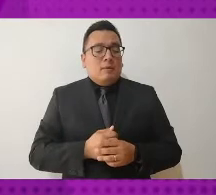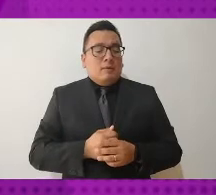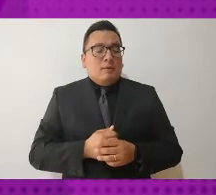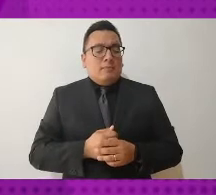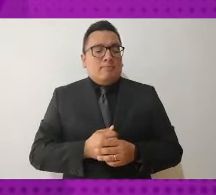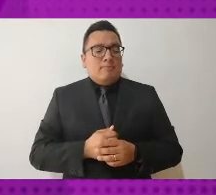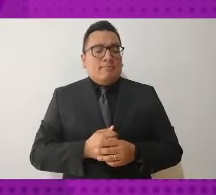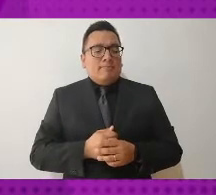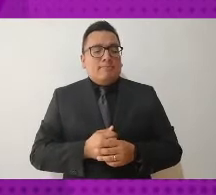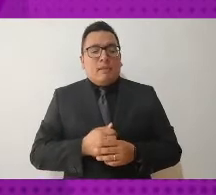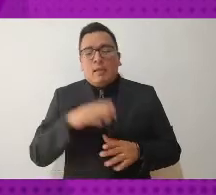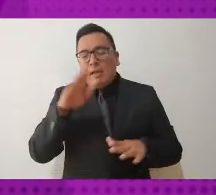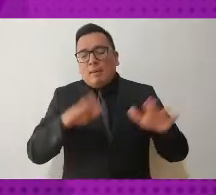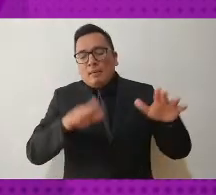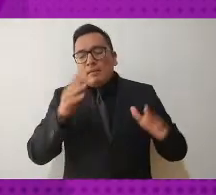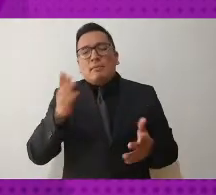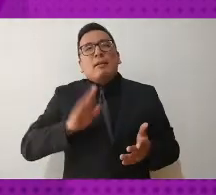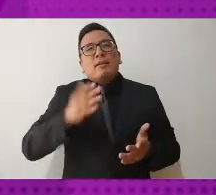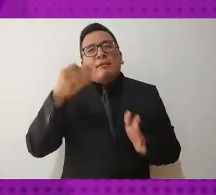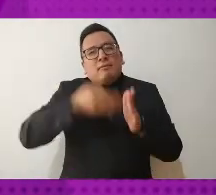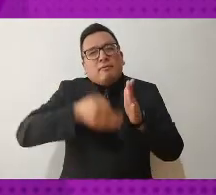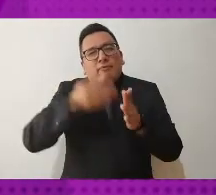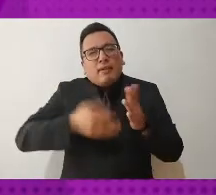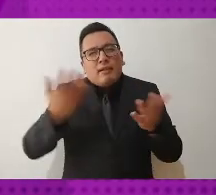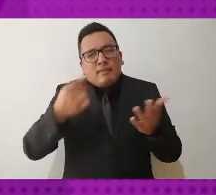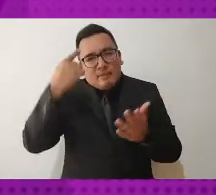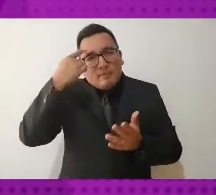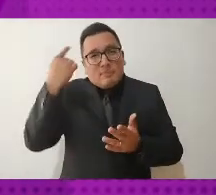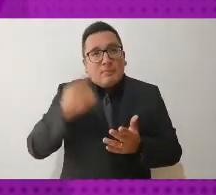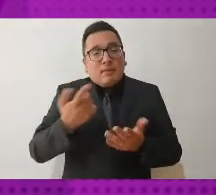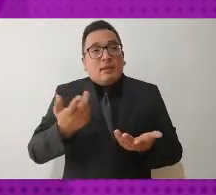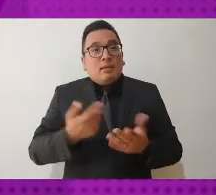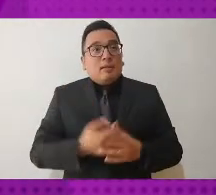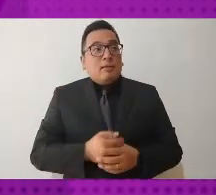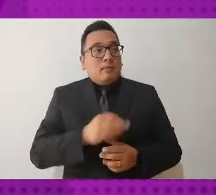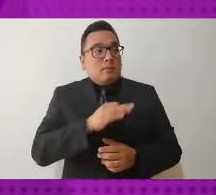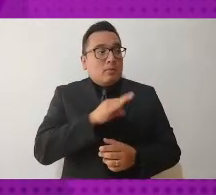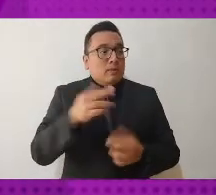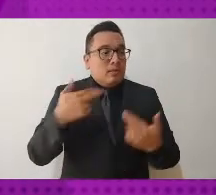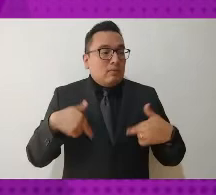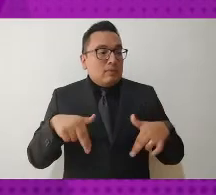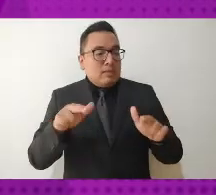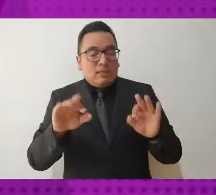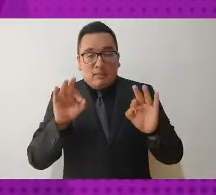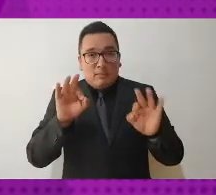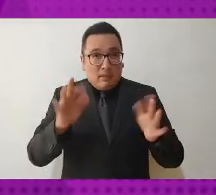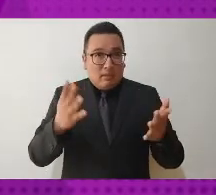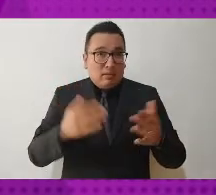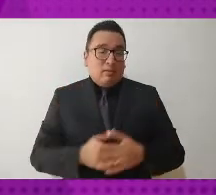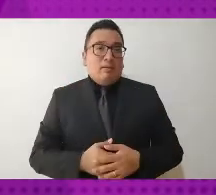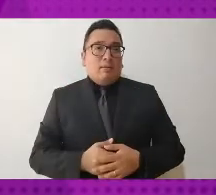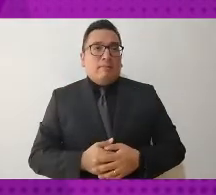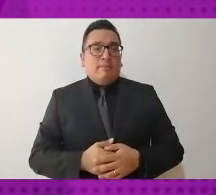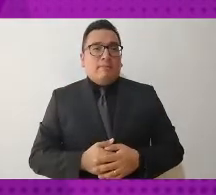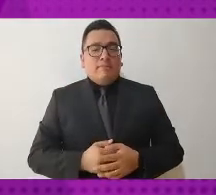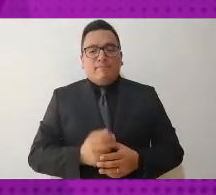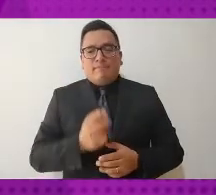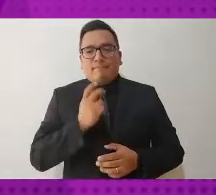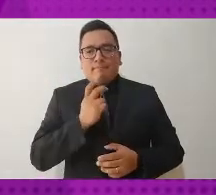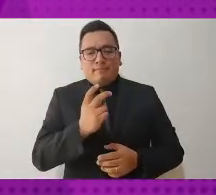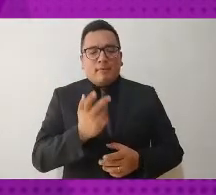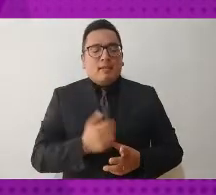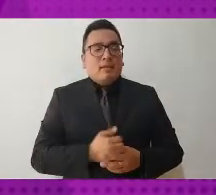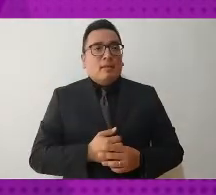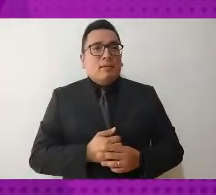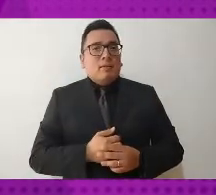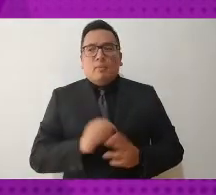un poco a veces insuficientes para poder generar una representación adecuada de la población no En